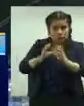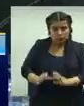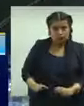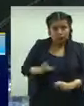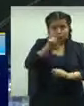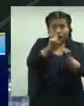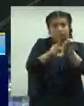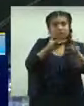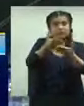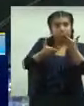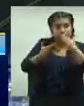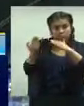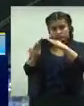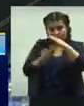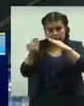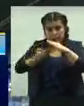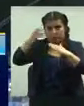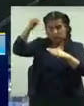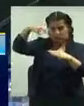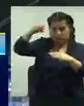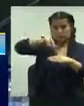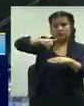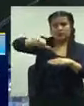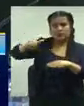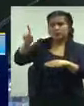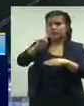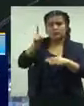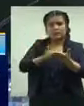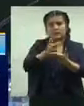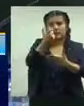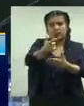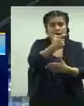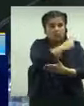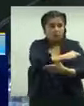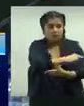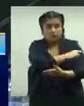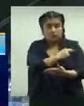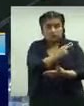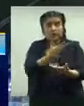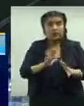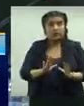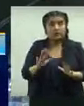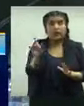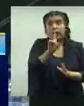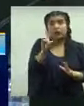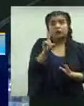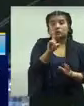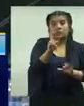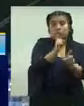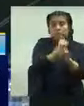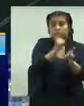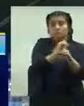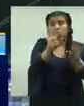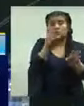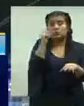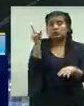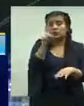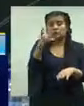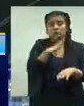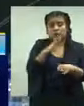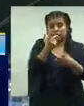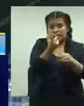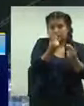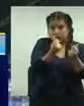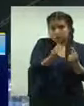los servicios básicos que no se pudieron pagar en algunas unidades ejecutoras, no exactamente por no tener disponibilidad